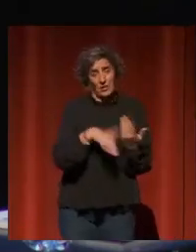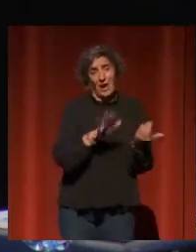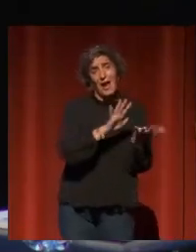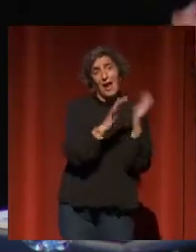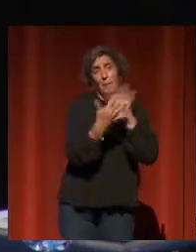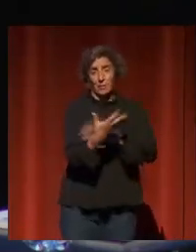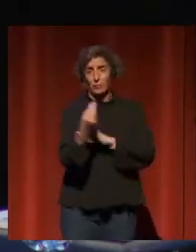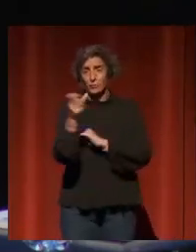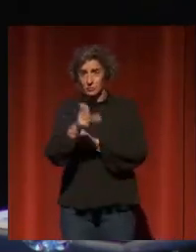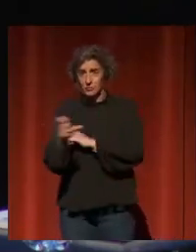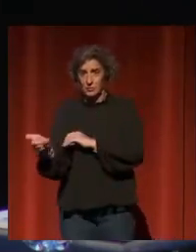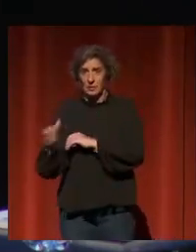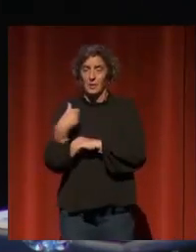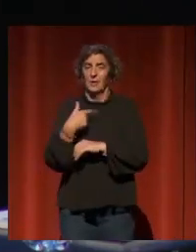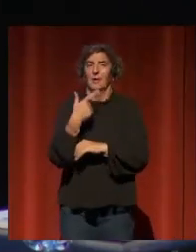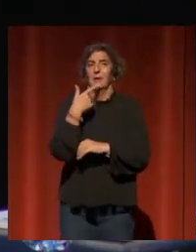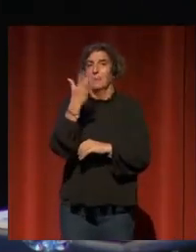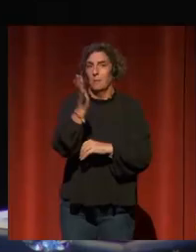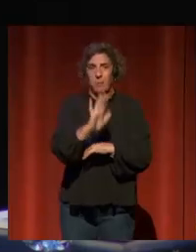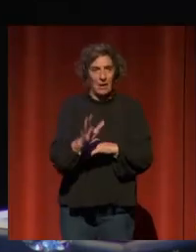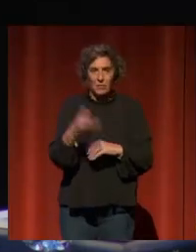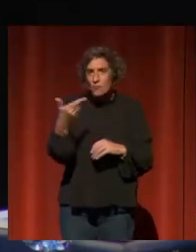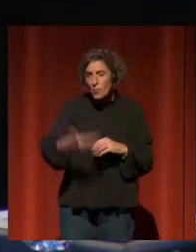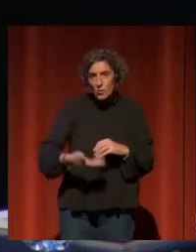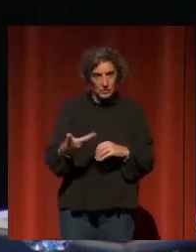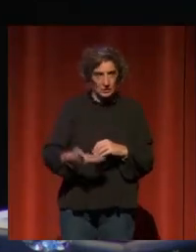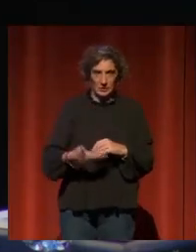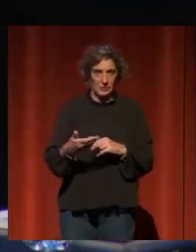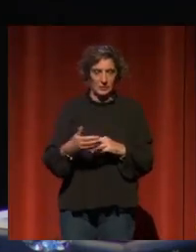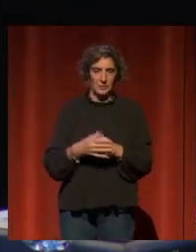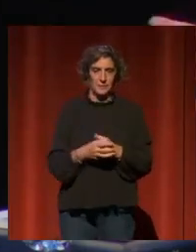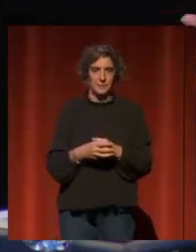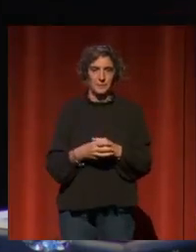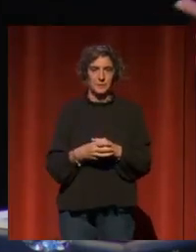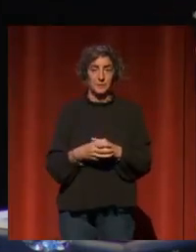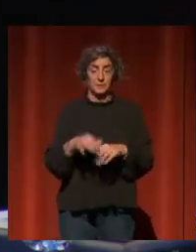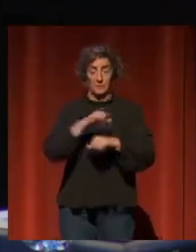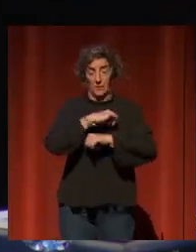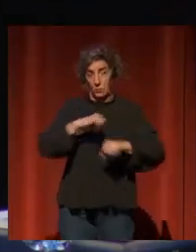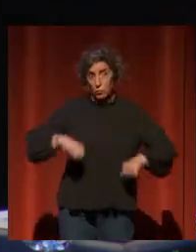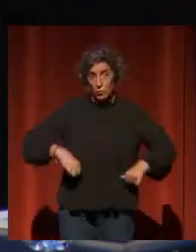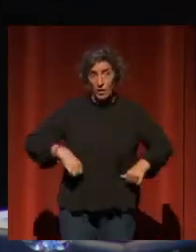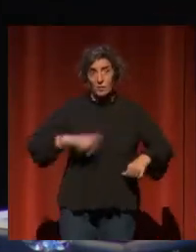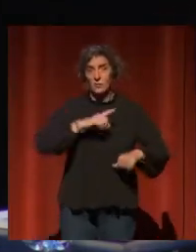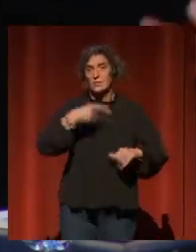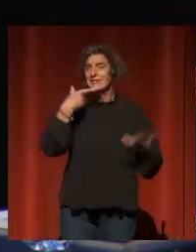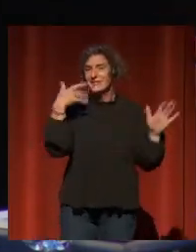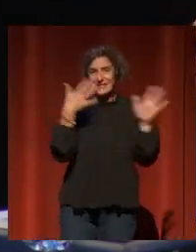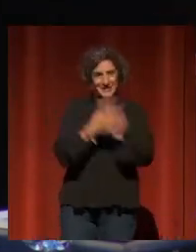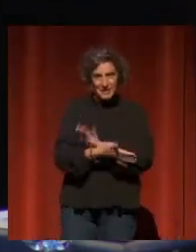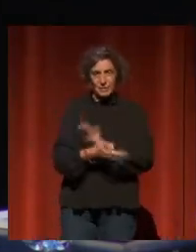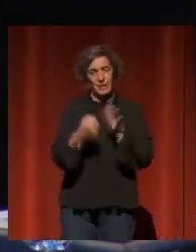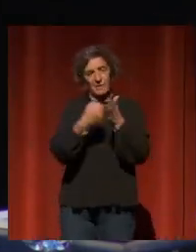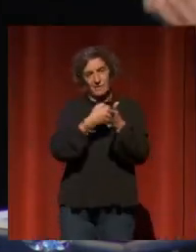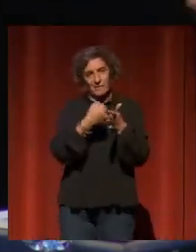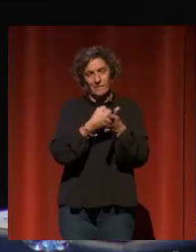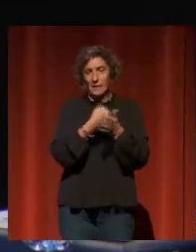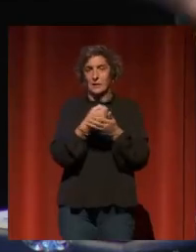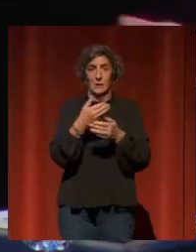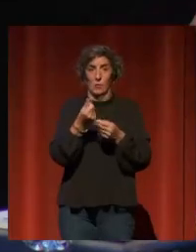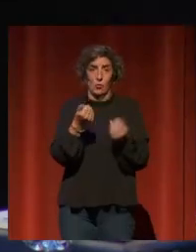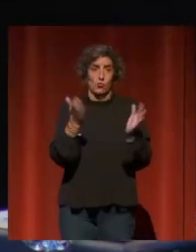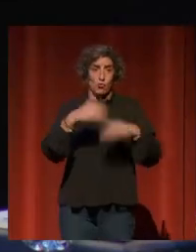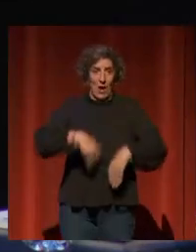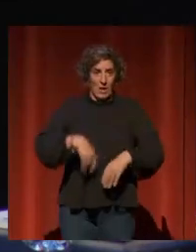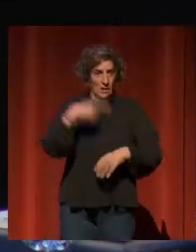personas me parece que es muy muy importante hacerlo en Portugal nosotros estamos siempre intentando porque no hay